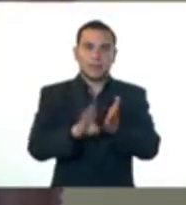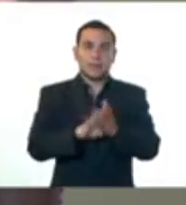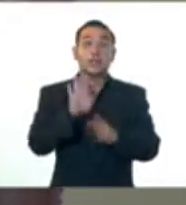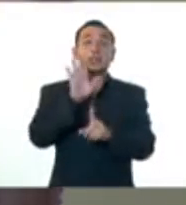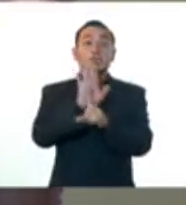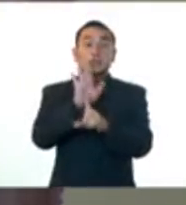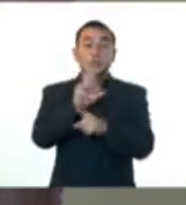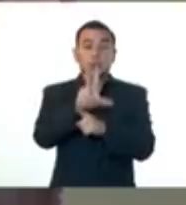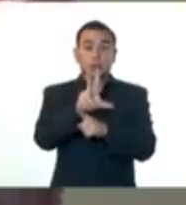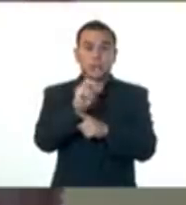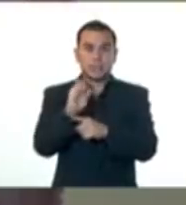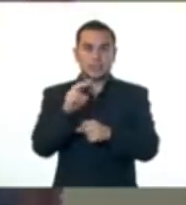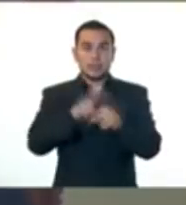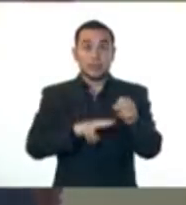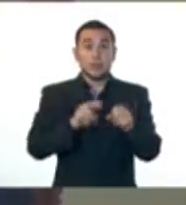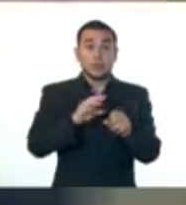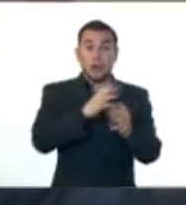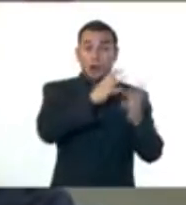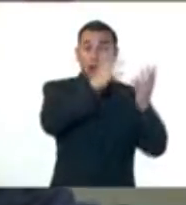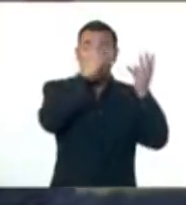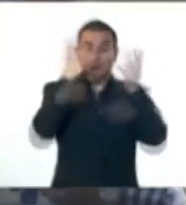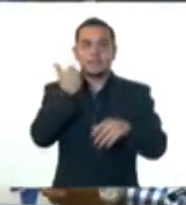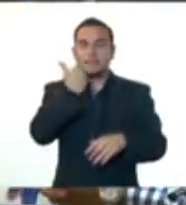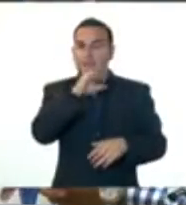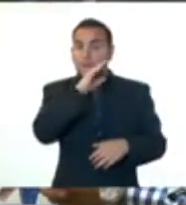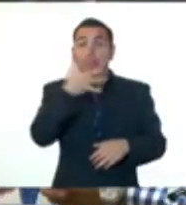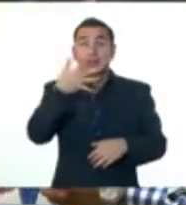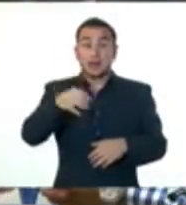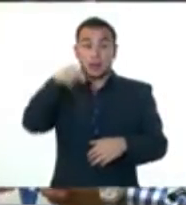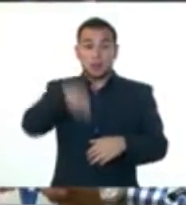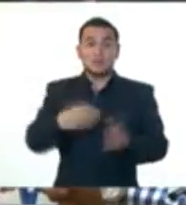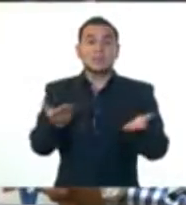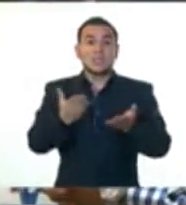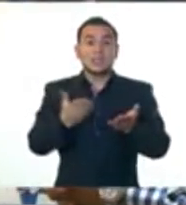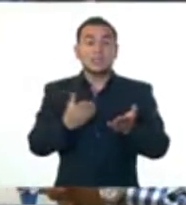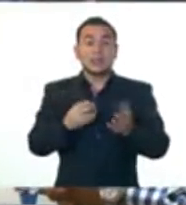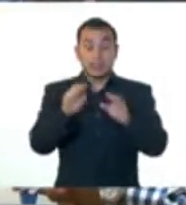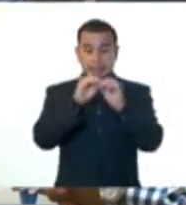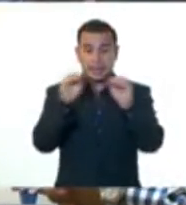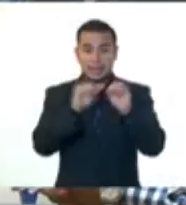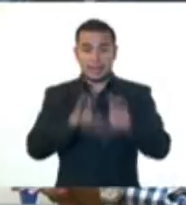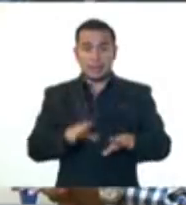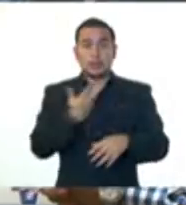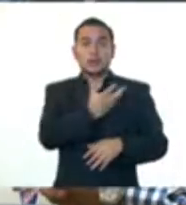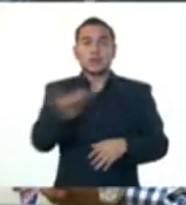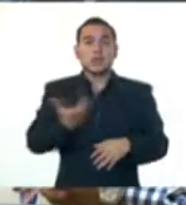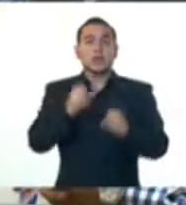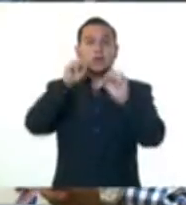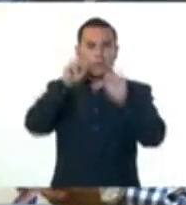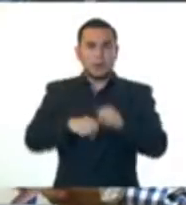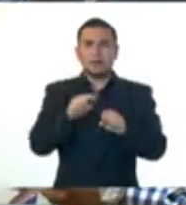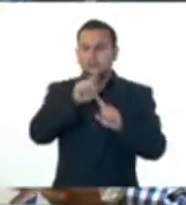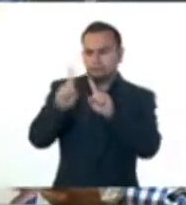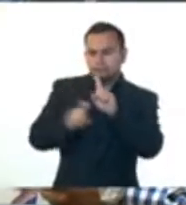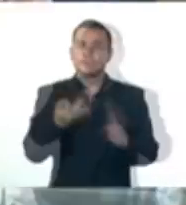en todo eso en todo el día en todo el país el mandatario salvadoreño también habló de otra plataforma en línea que